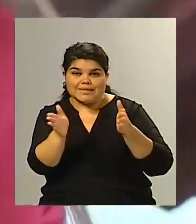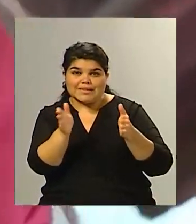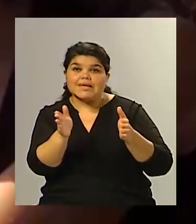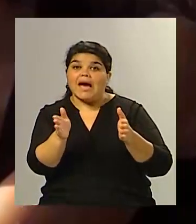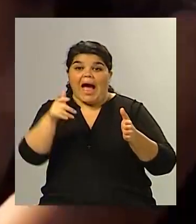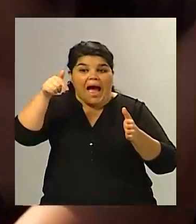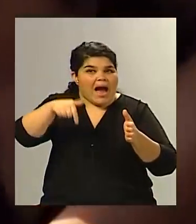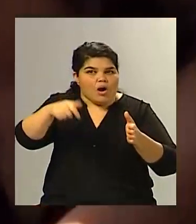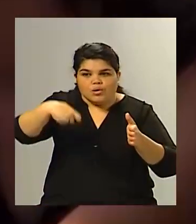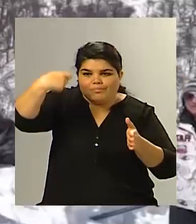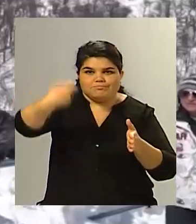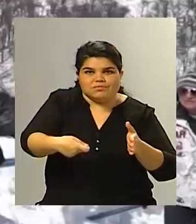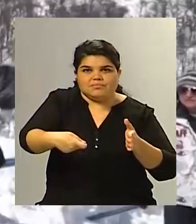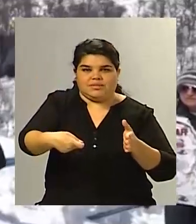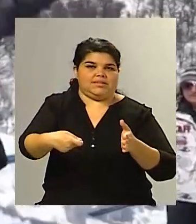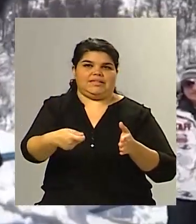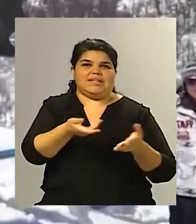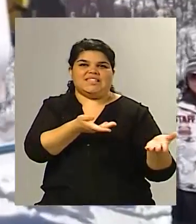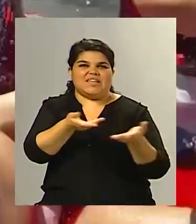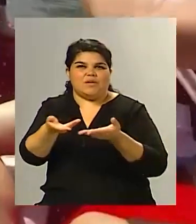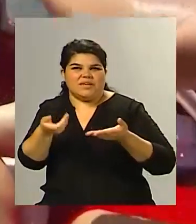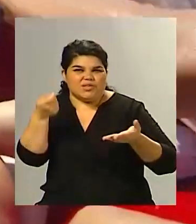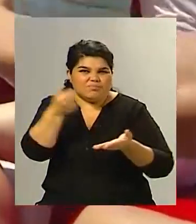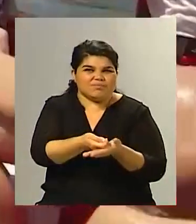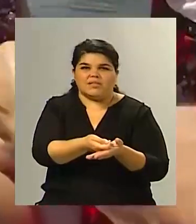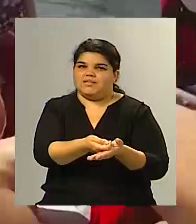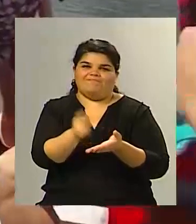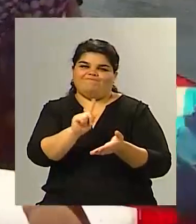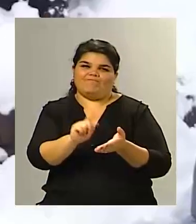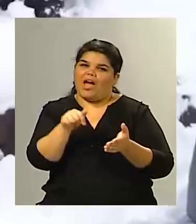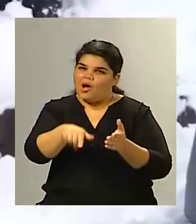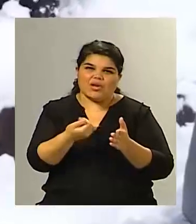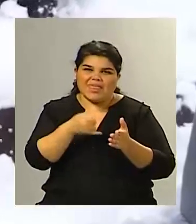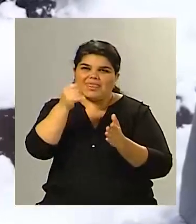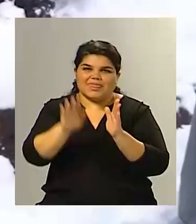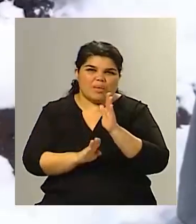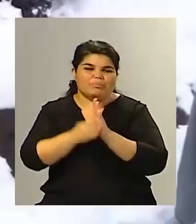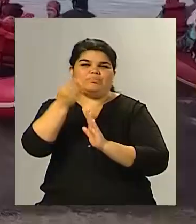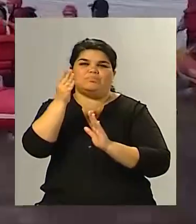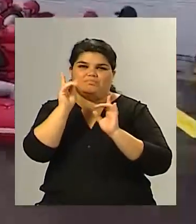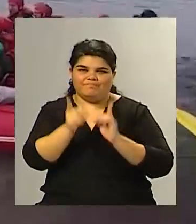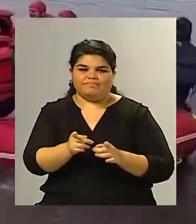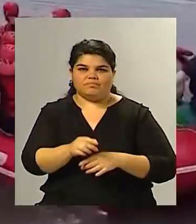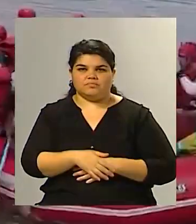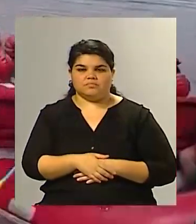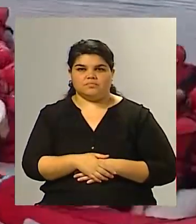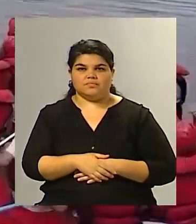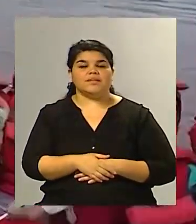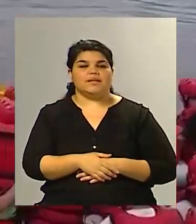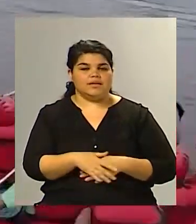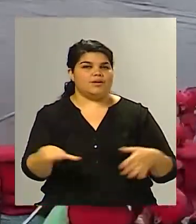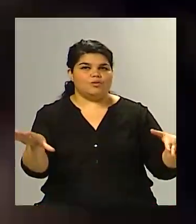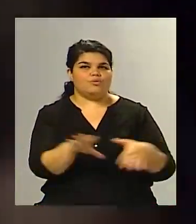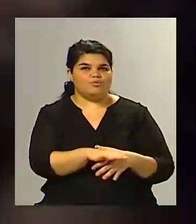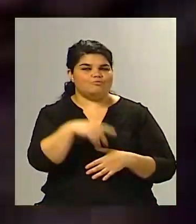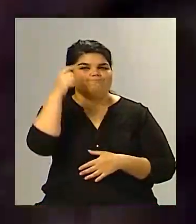alguien quiera hoy salir y pagar todos sus servicios y que hoy pague esa plata. Sin duda, sin duda. Es lo que se me ocurre pensar. En